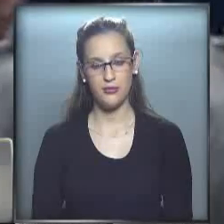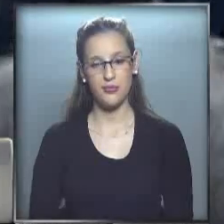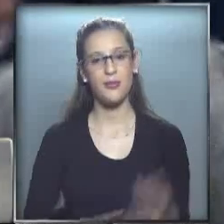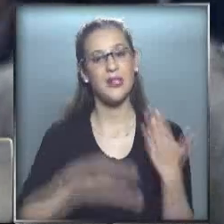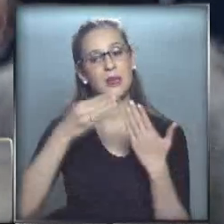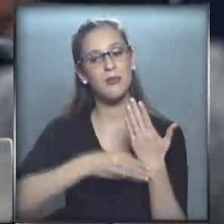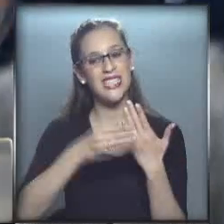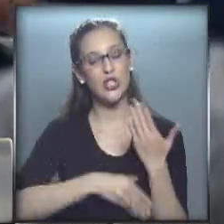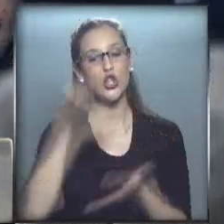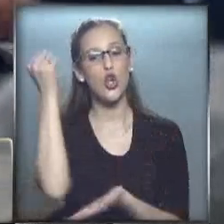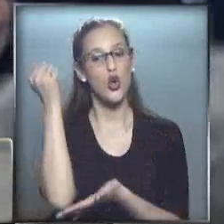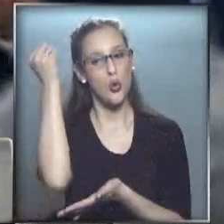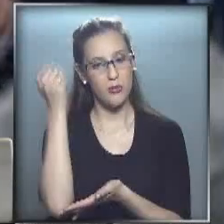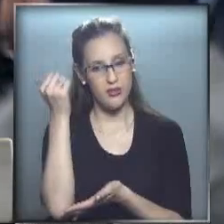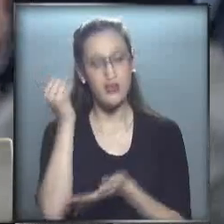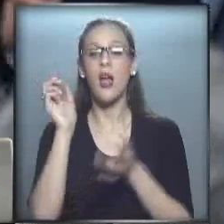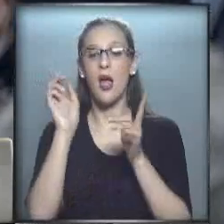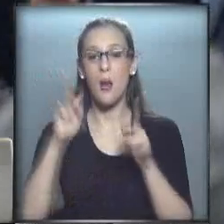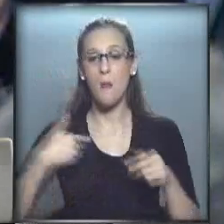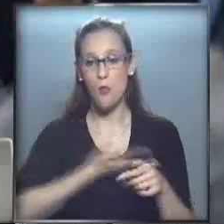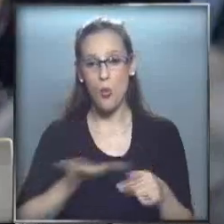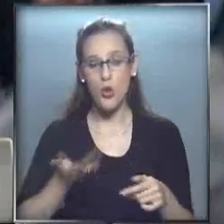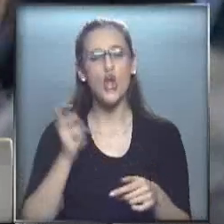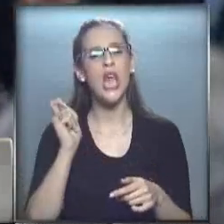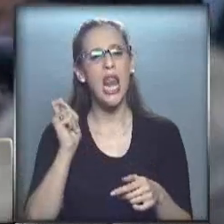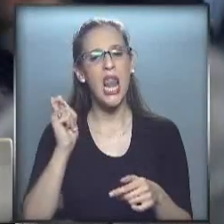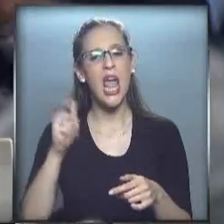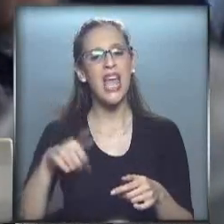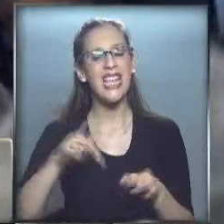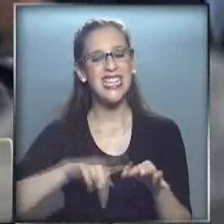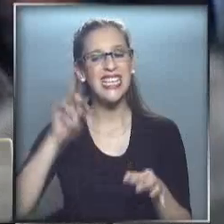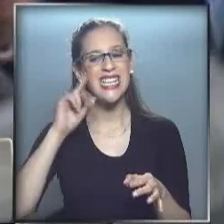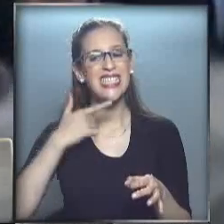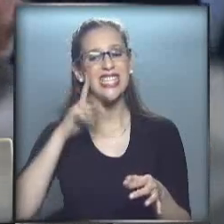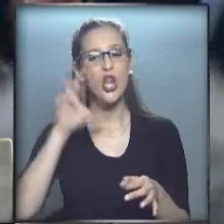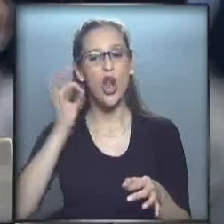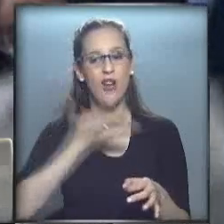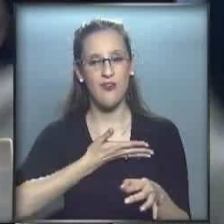Ministro de Economía y Finanzas Públicas, Licenciado Axel Kicillof.